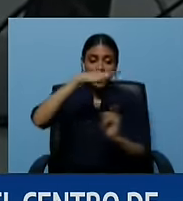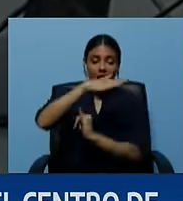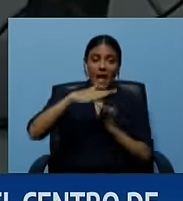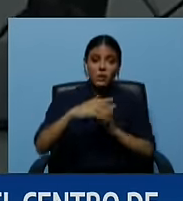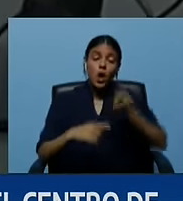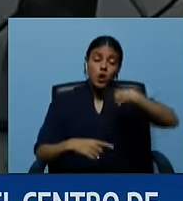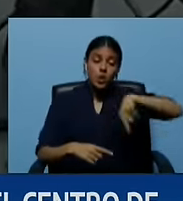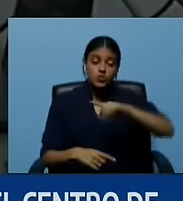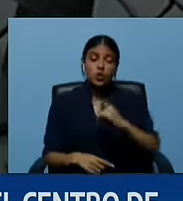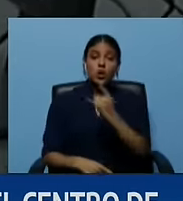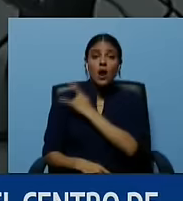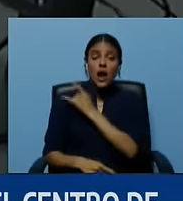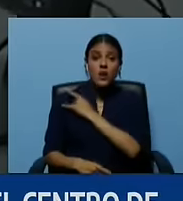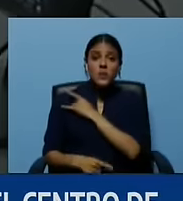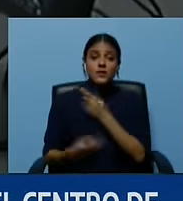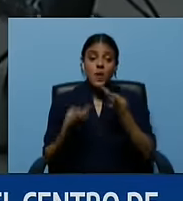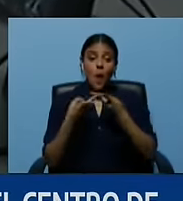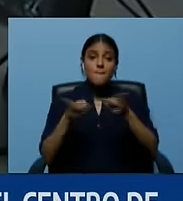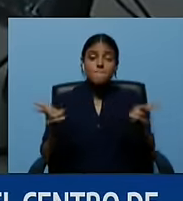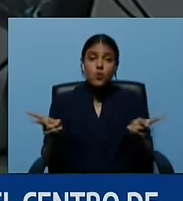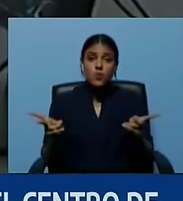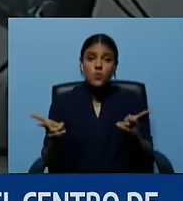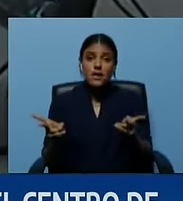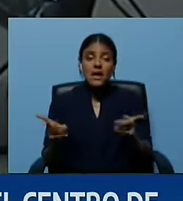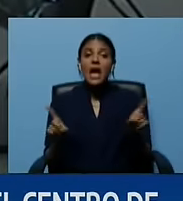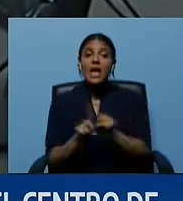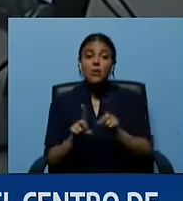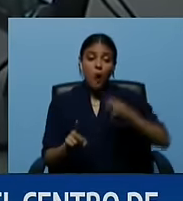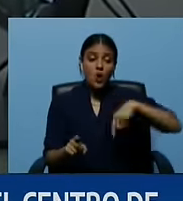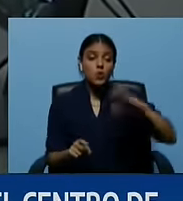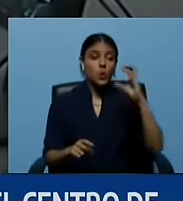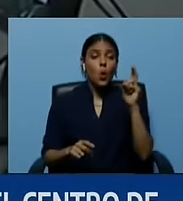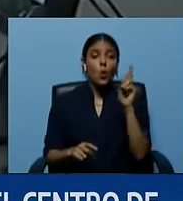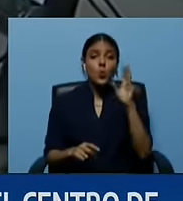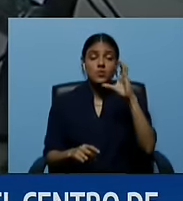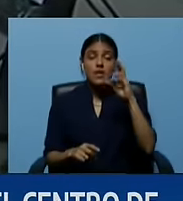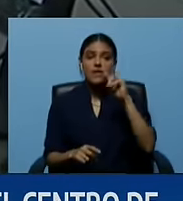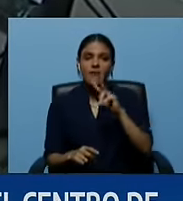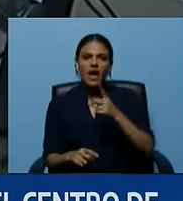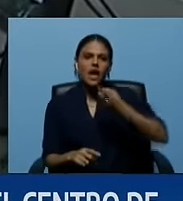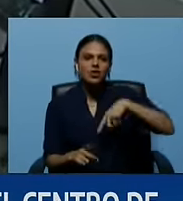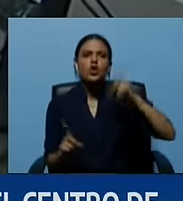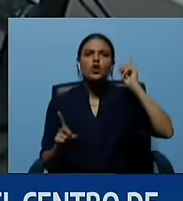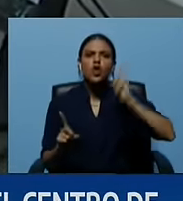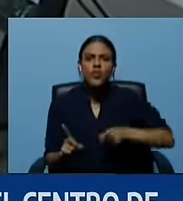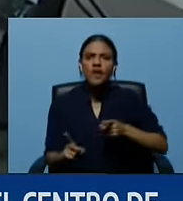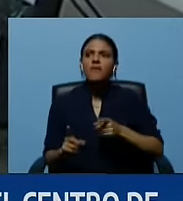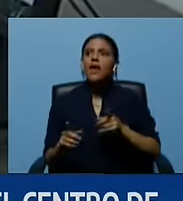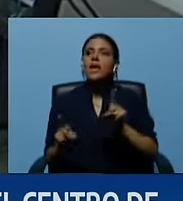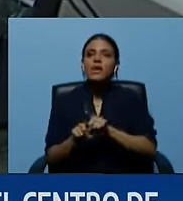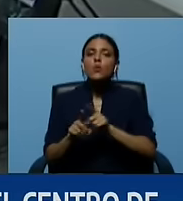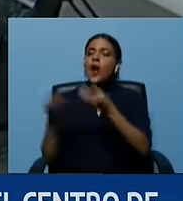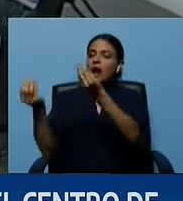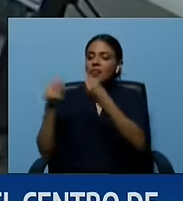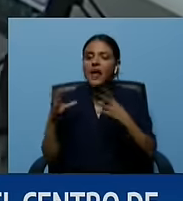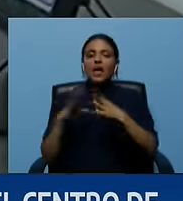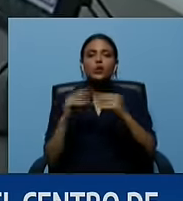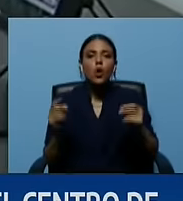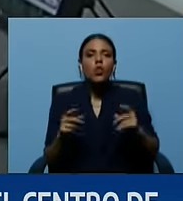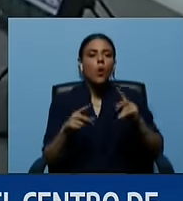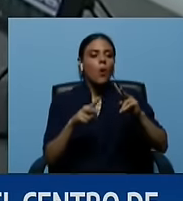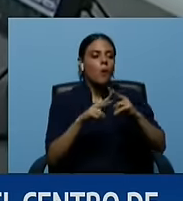universidad, las universidades públicas en particular como la nuestra, deben estar bien provistas de equipos que